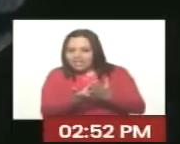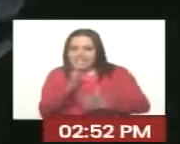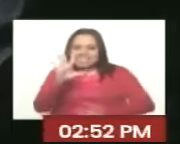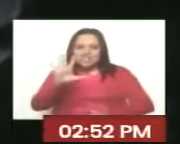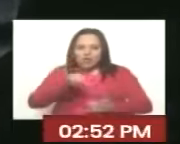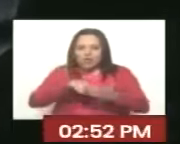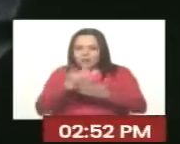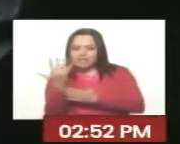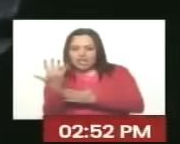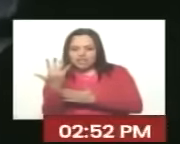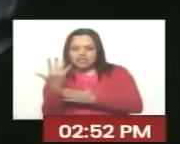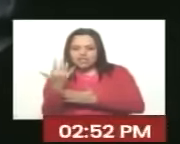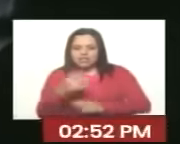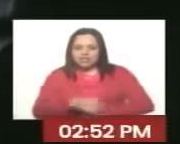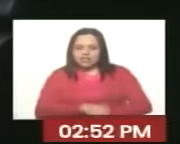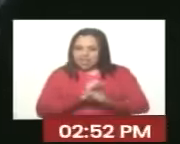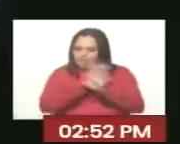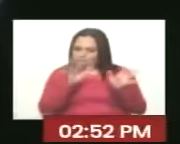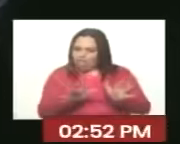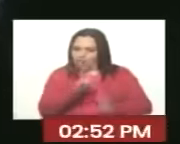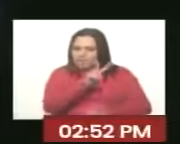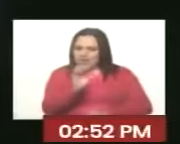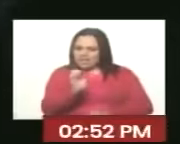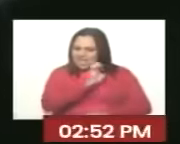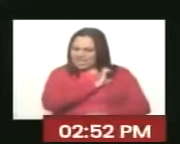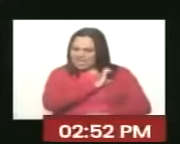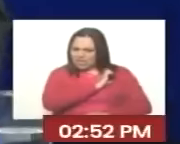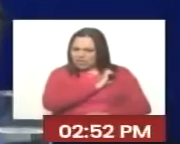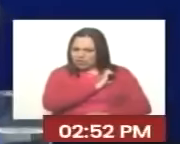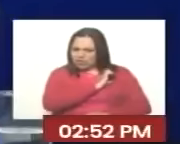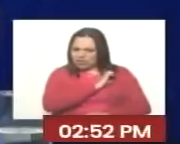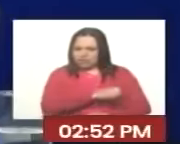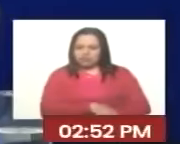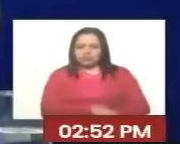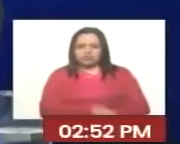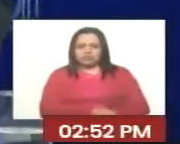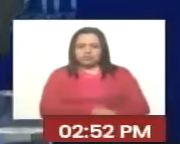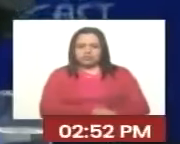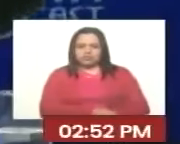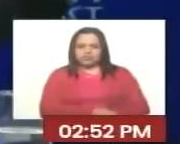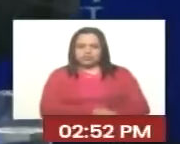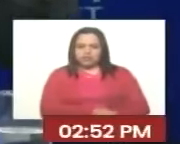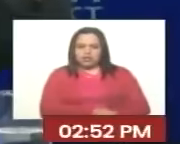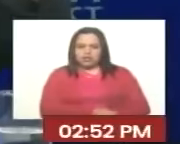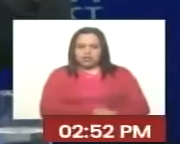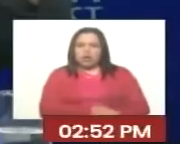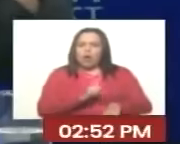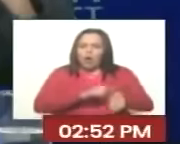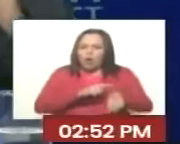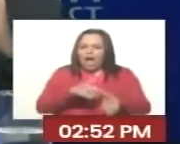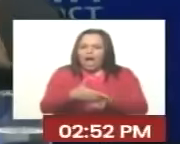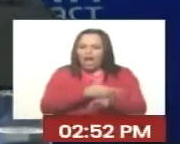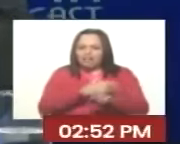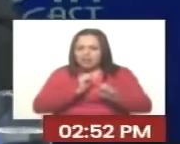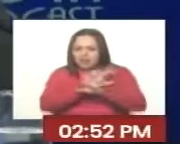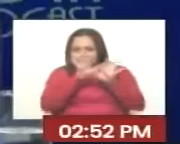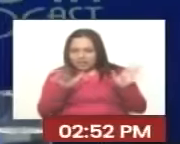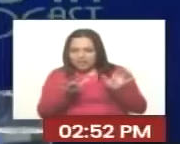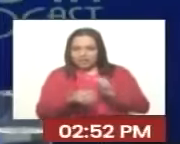de la mañana de un 20 de enero. O sea, un poco diciendo una hora antes de que amanezca.